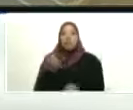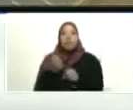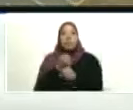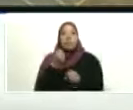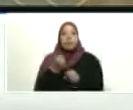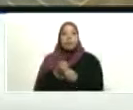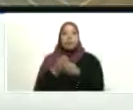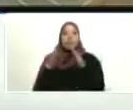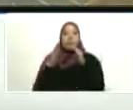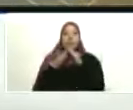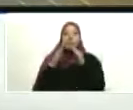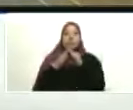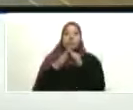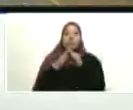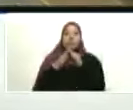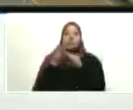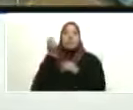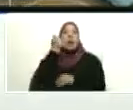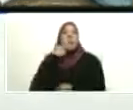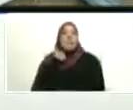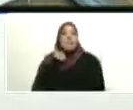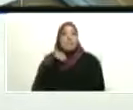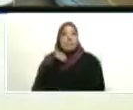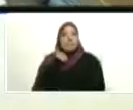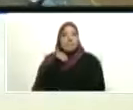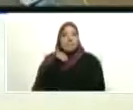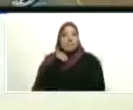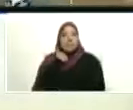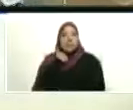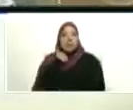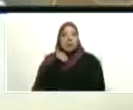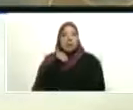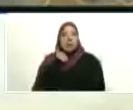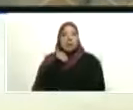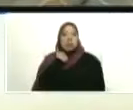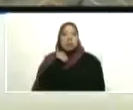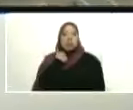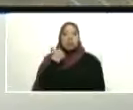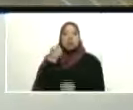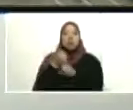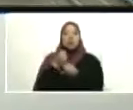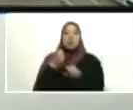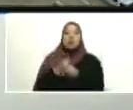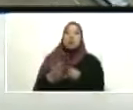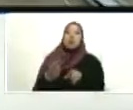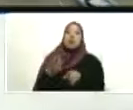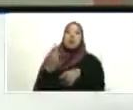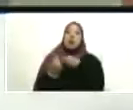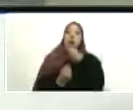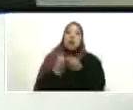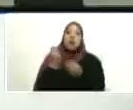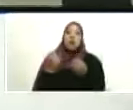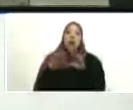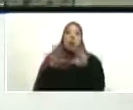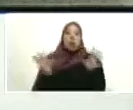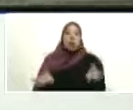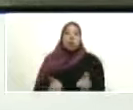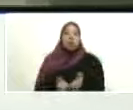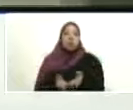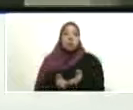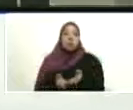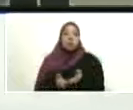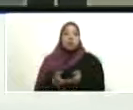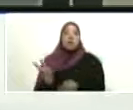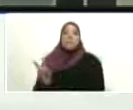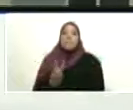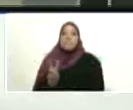la Cava, ahorita en Valencia, allá en Guacara, perdón. Dificulto que haya en el mundo un